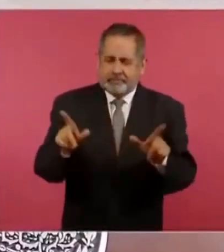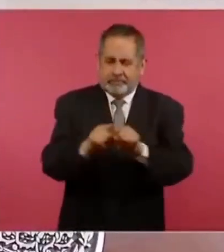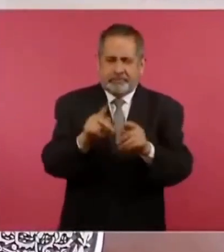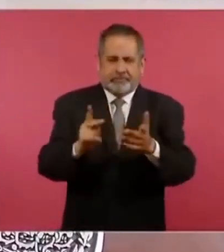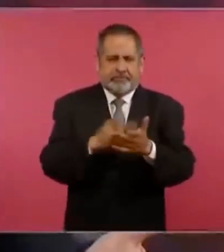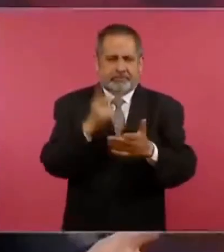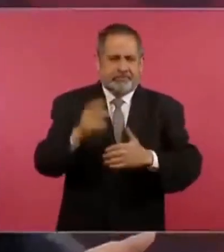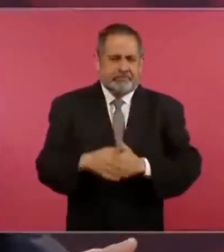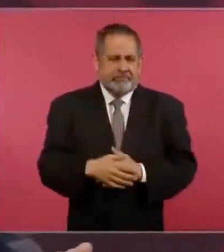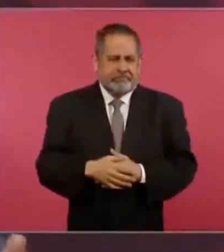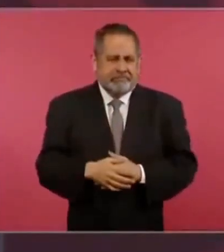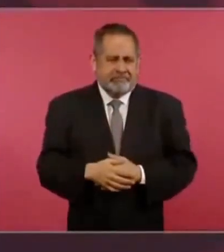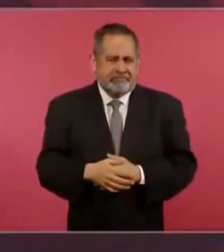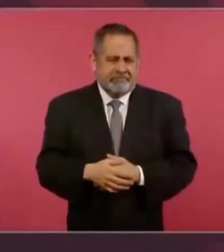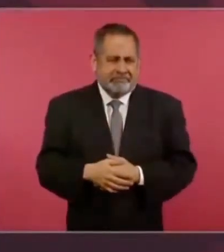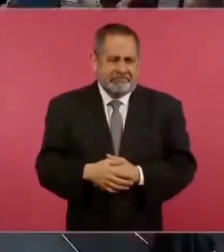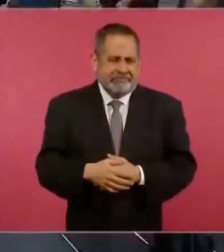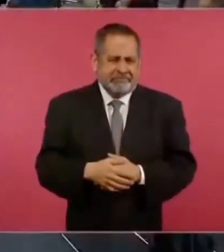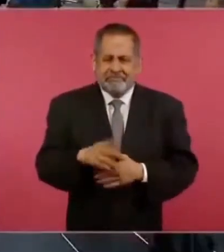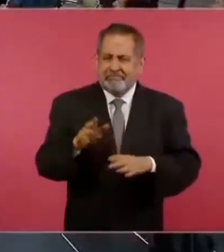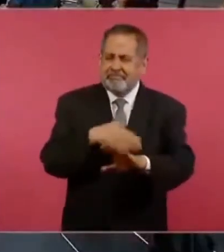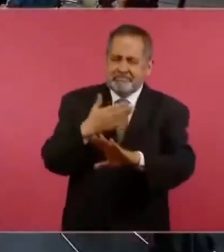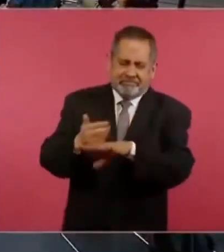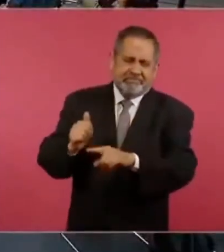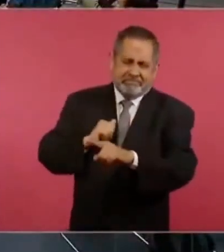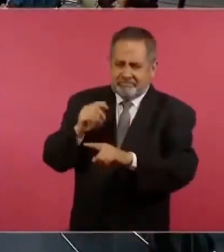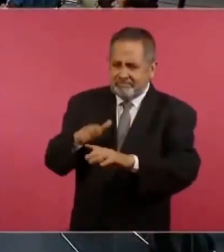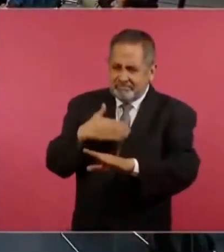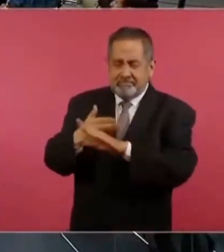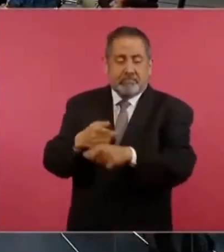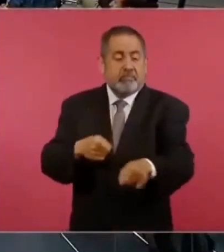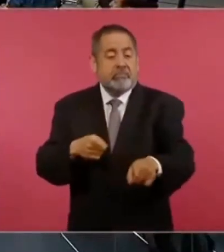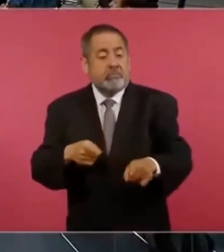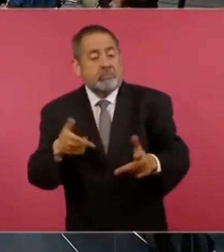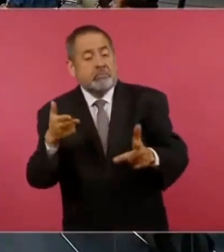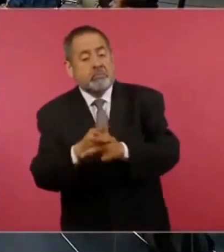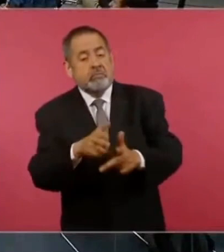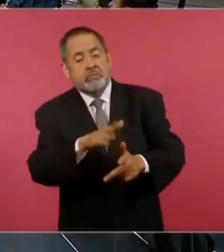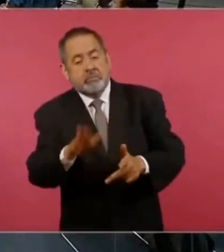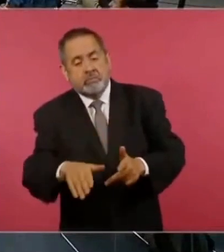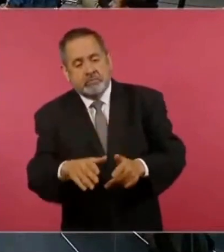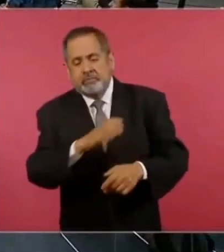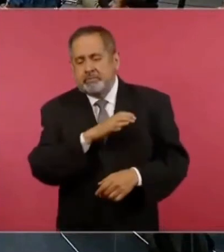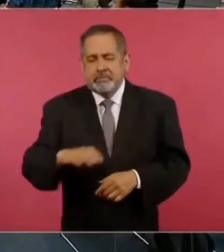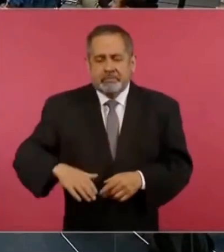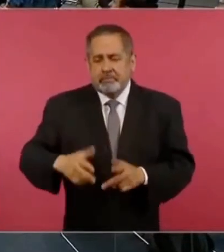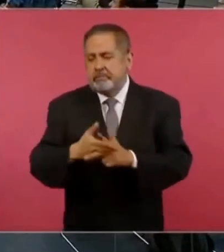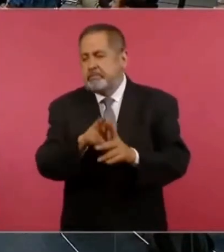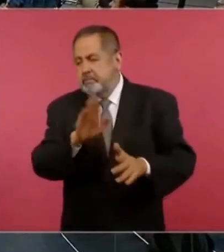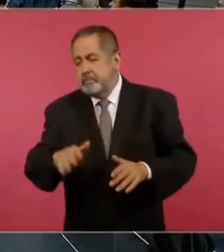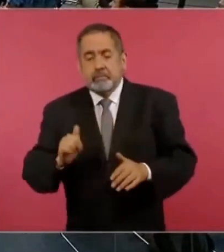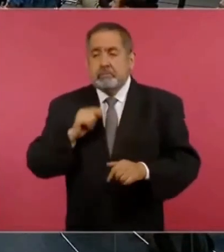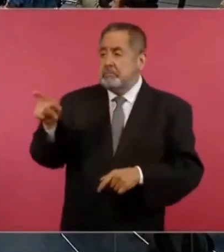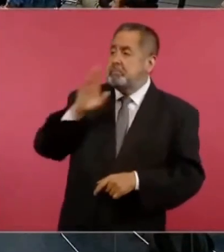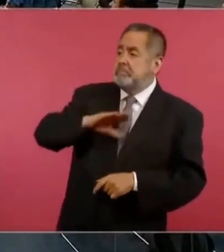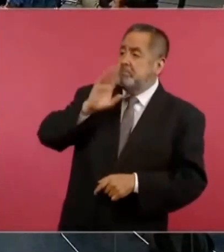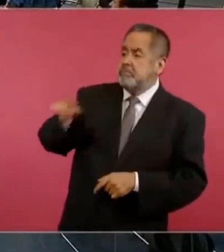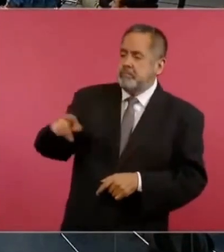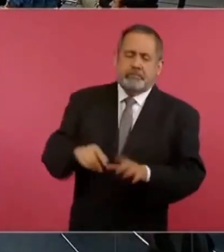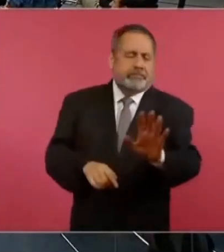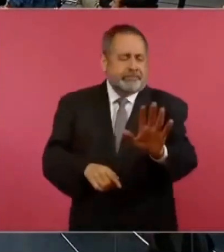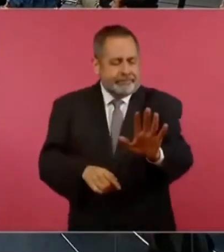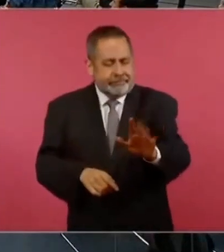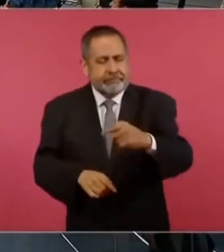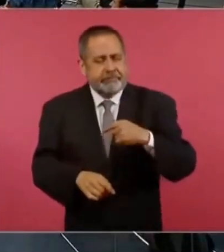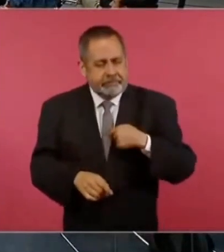No es electoral, presidente. Se están aprovechando del asesinato de un candidato Voy a para revivirle repetir una lo guerra sucia. que siempre he